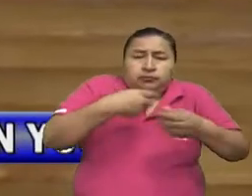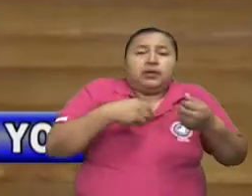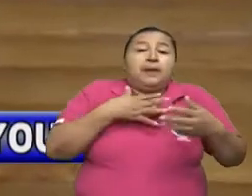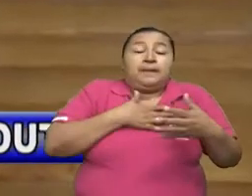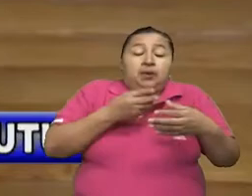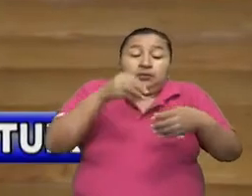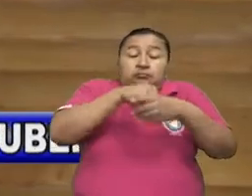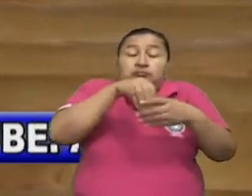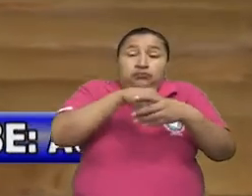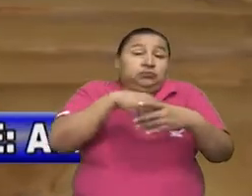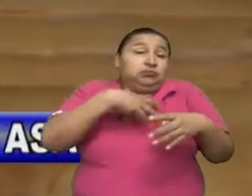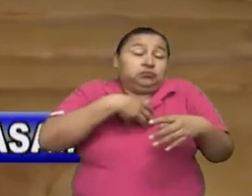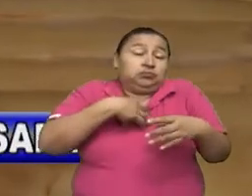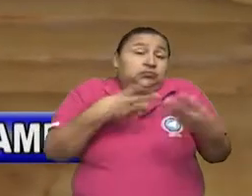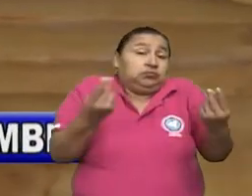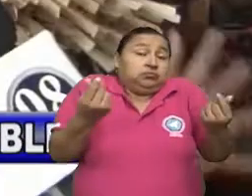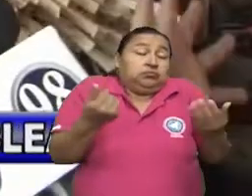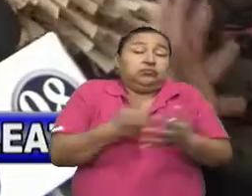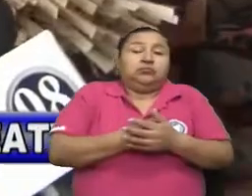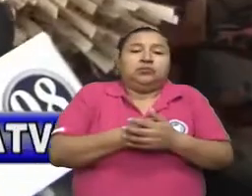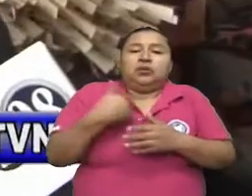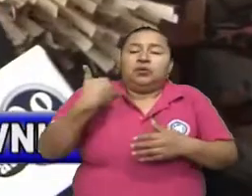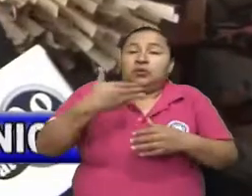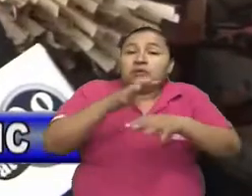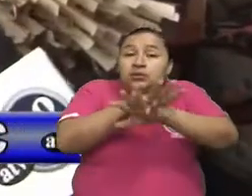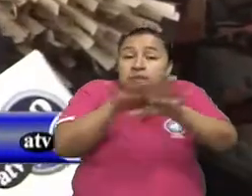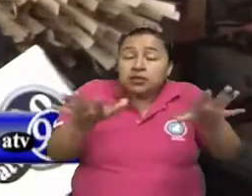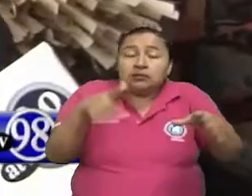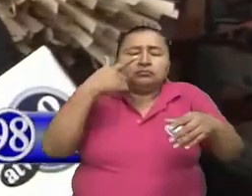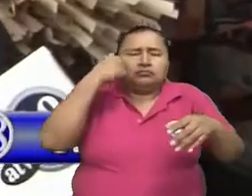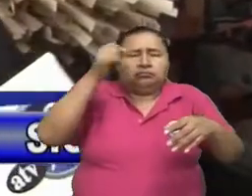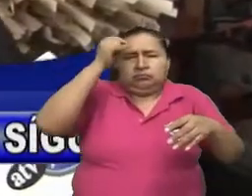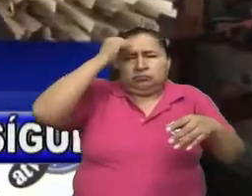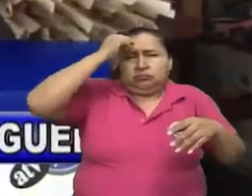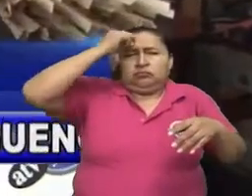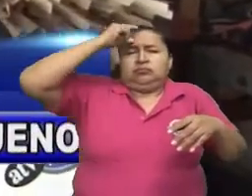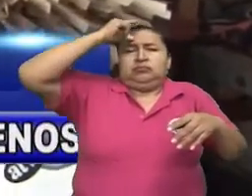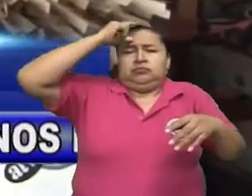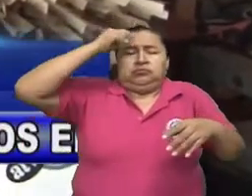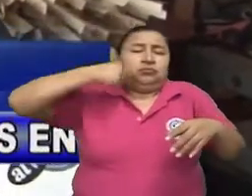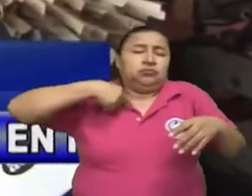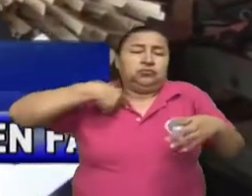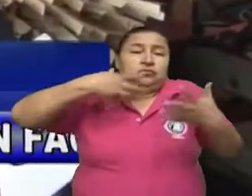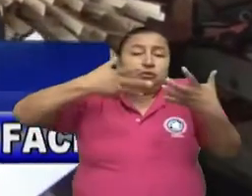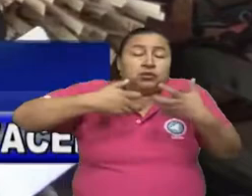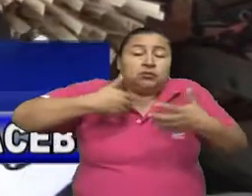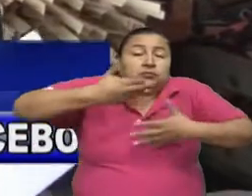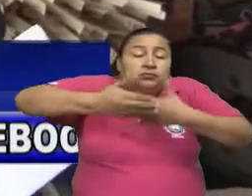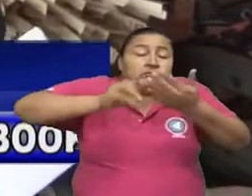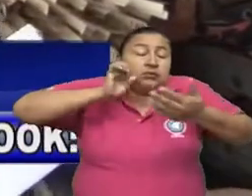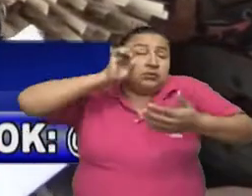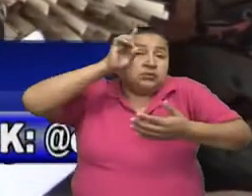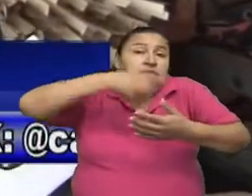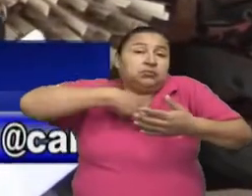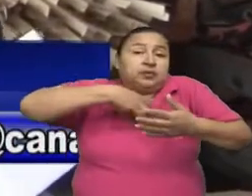ingresos económicos. Una vez obteniendo estos conocimientos, pues quisiera desarrollar